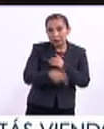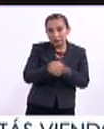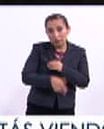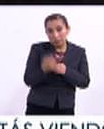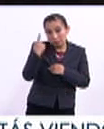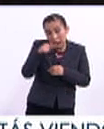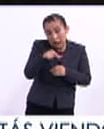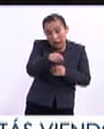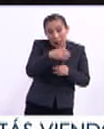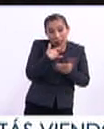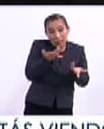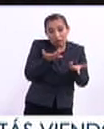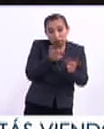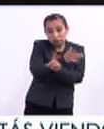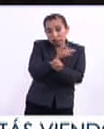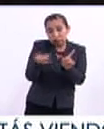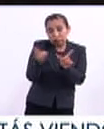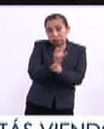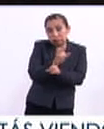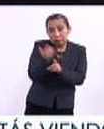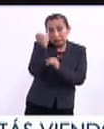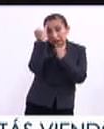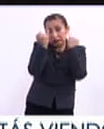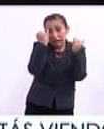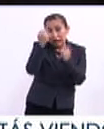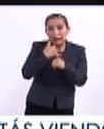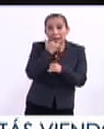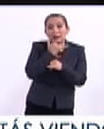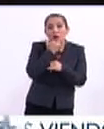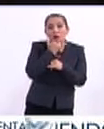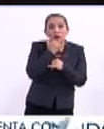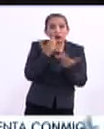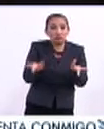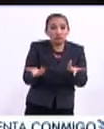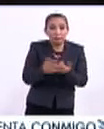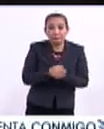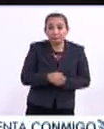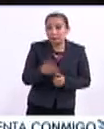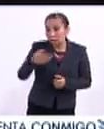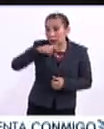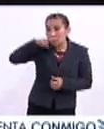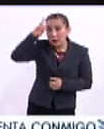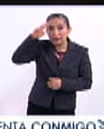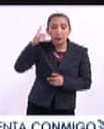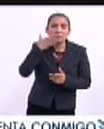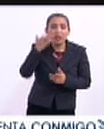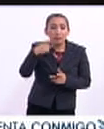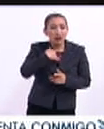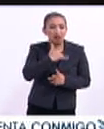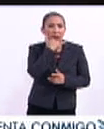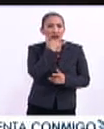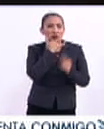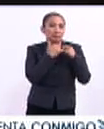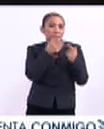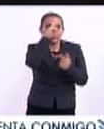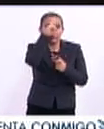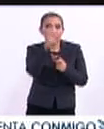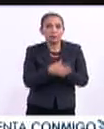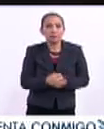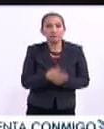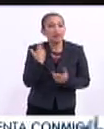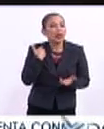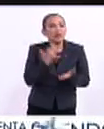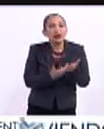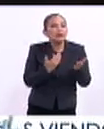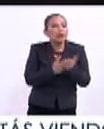al menos para la desinformación, porque eso a veces es peor que no saber, ¿no? ¿Qué haría falta? Dime 2 cosas que hacen falta o que